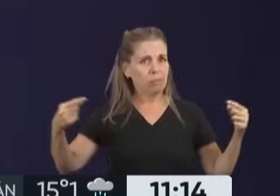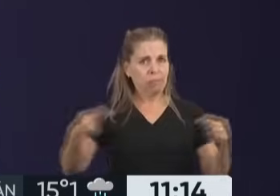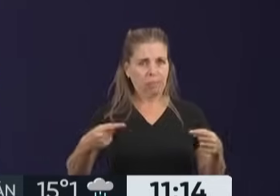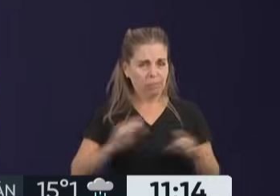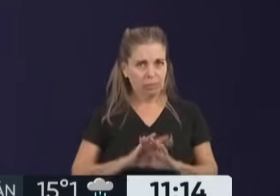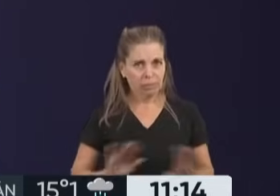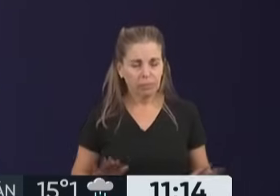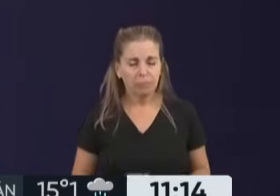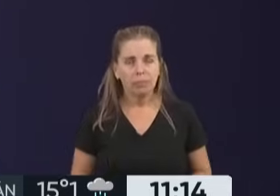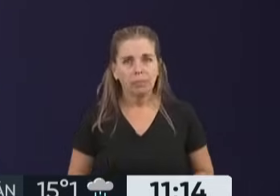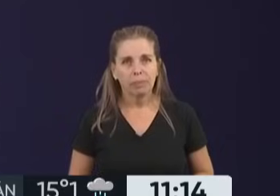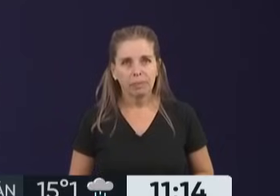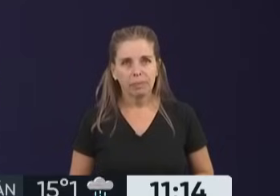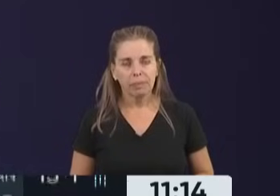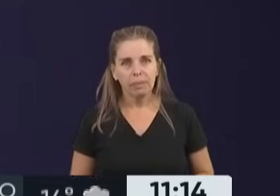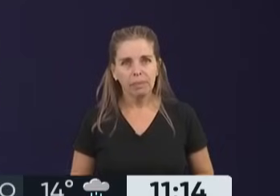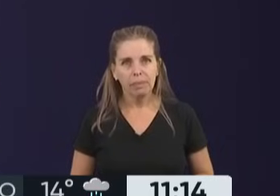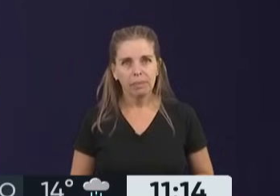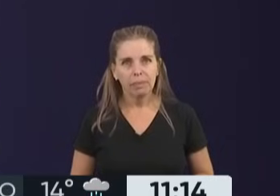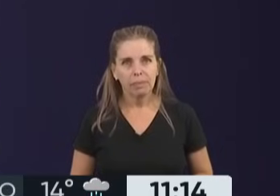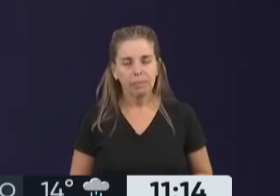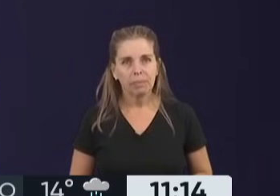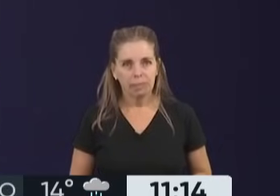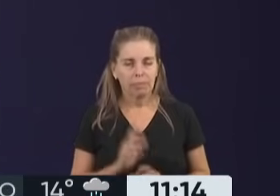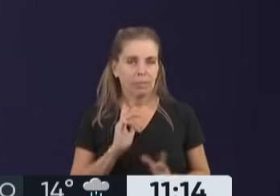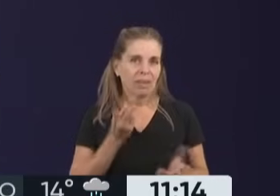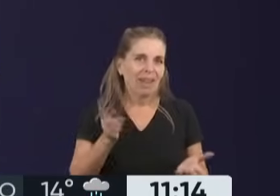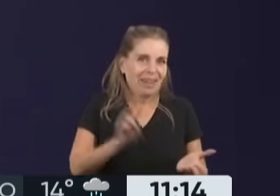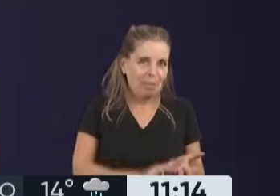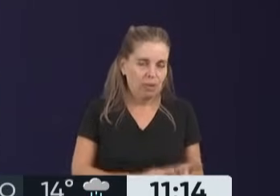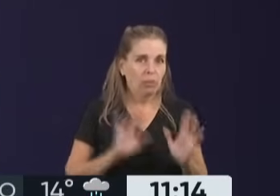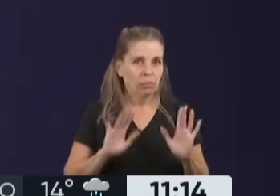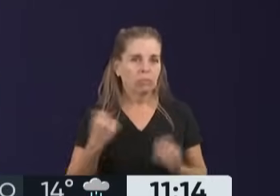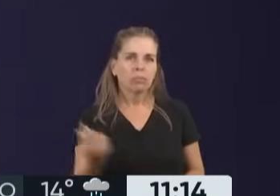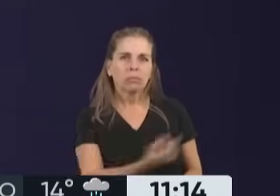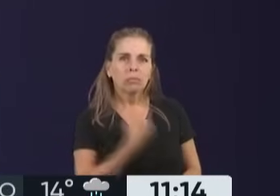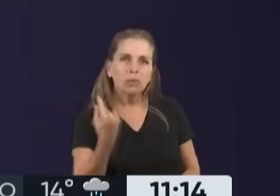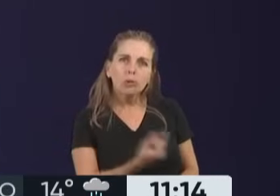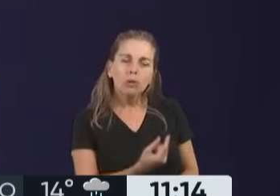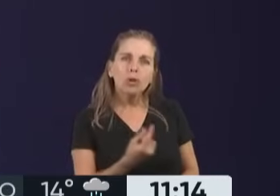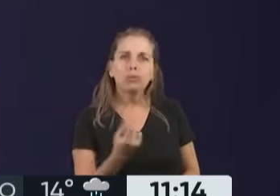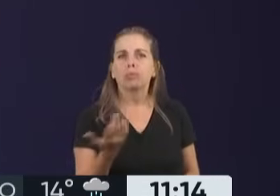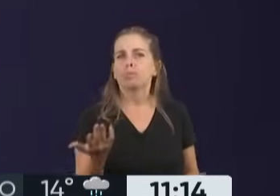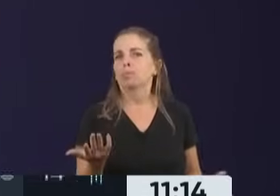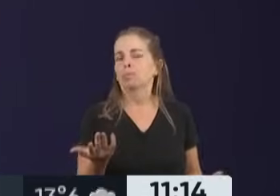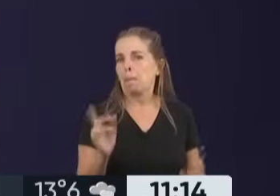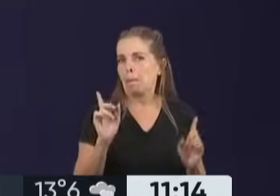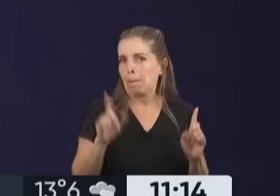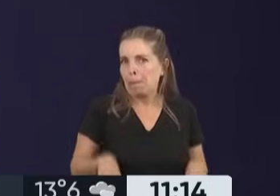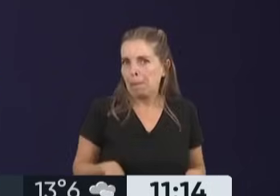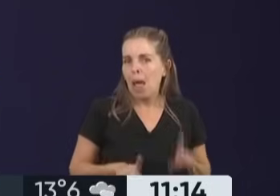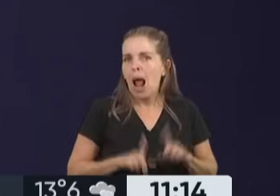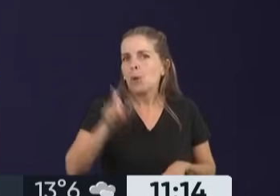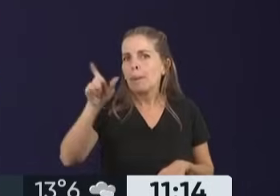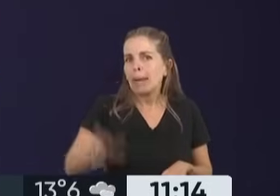tiempo. Así que, te repito, nosotros vamos a lo... No sé si fue alguna persona